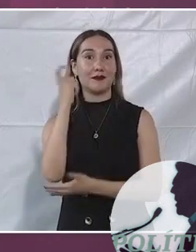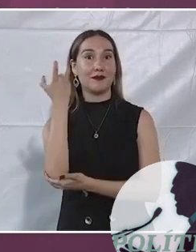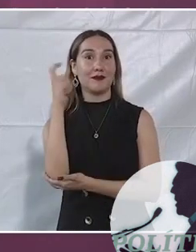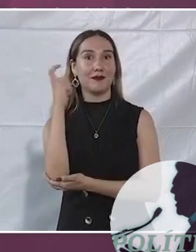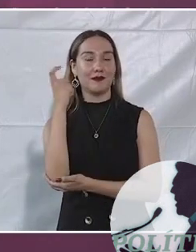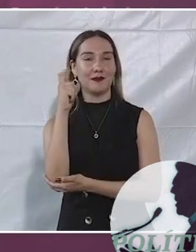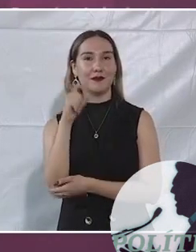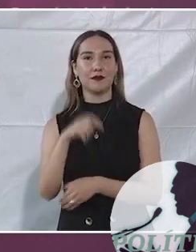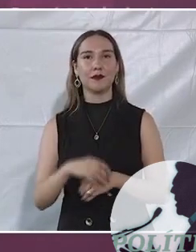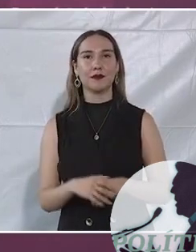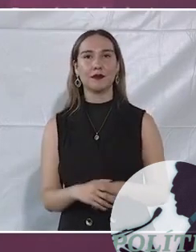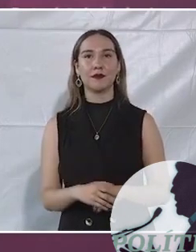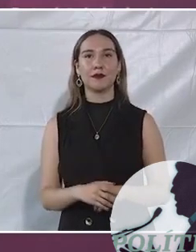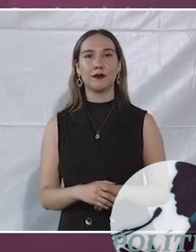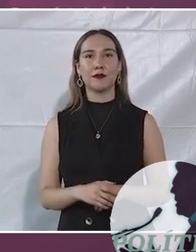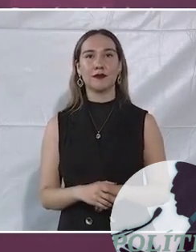que